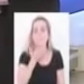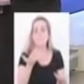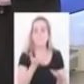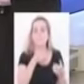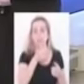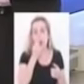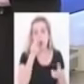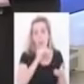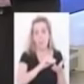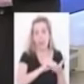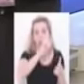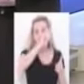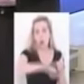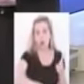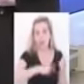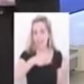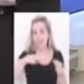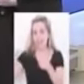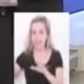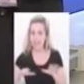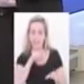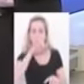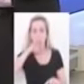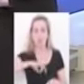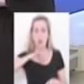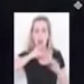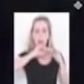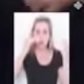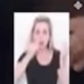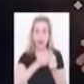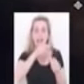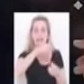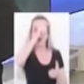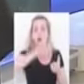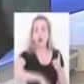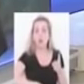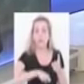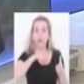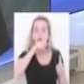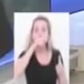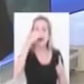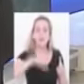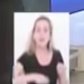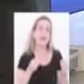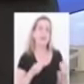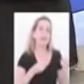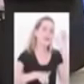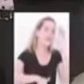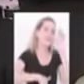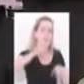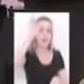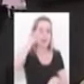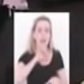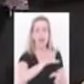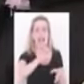pagando por aquellos que son yo y contratados que vienen hace muchos años que trabajan que tienen su lugar y lamentablemente terminan pagando